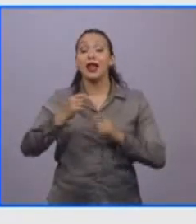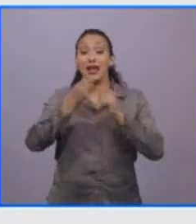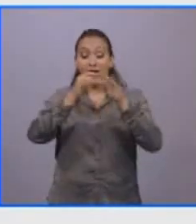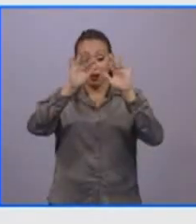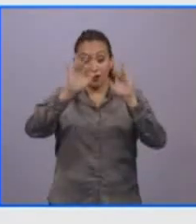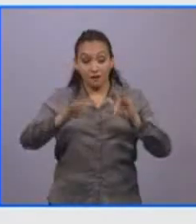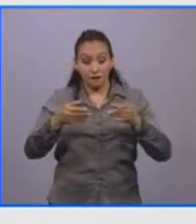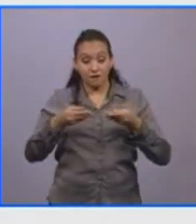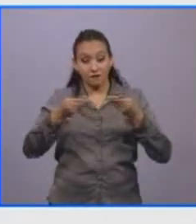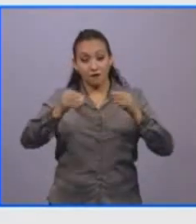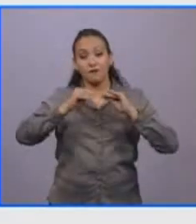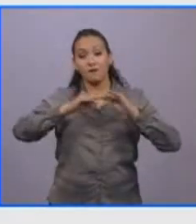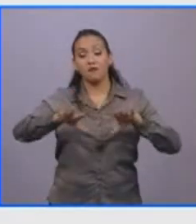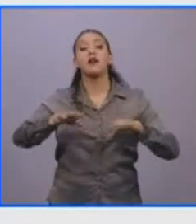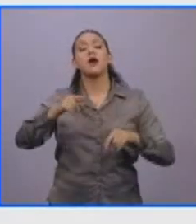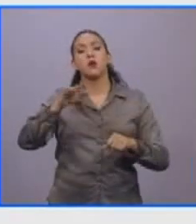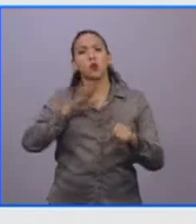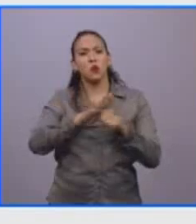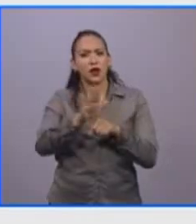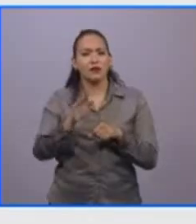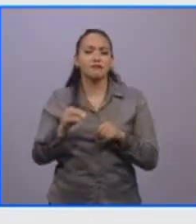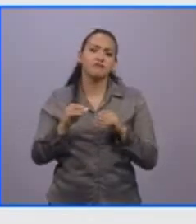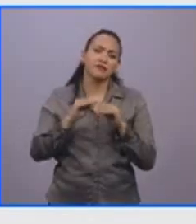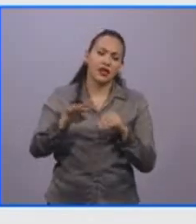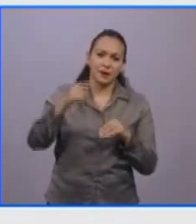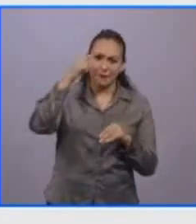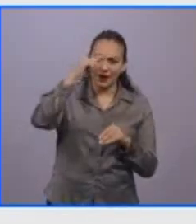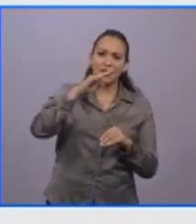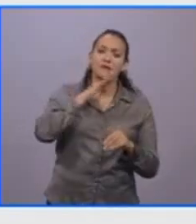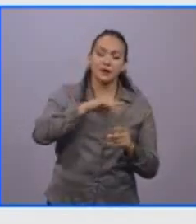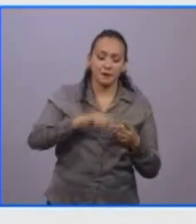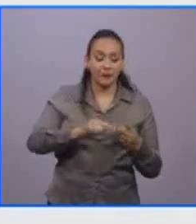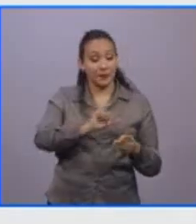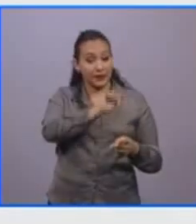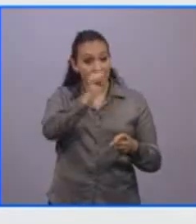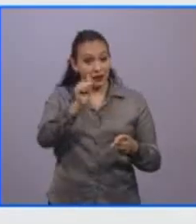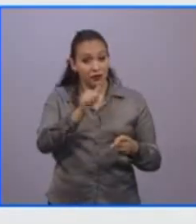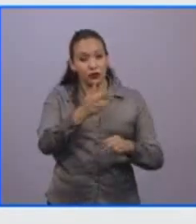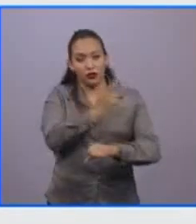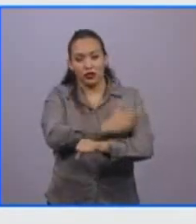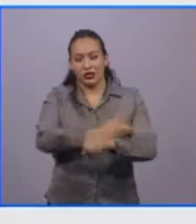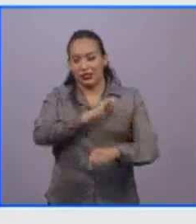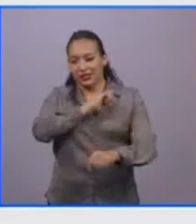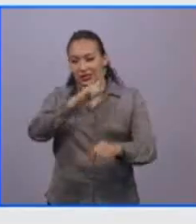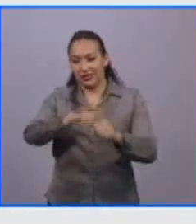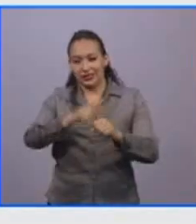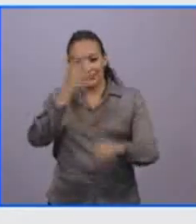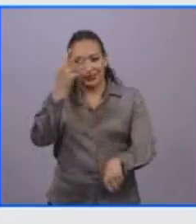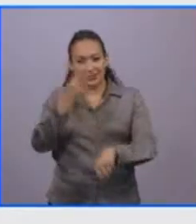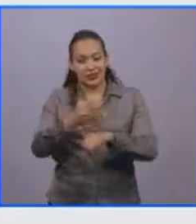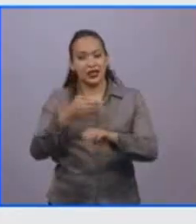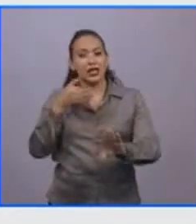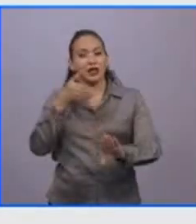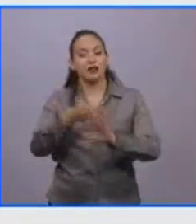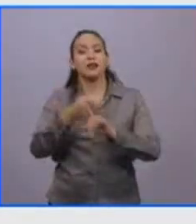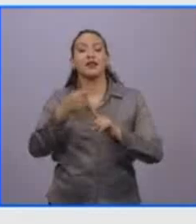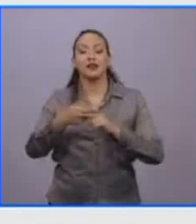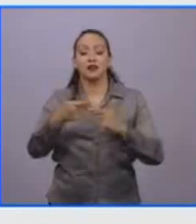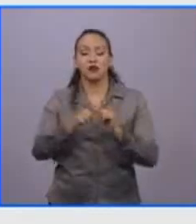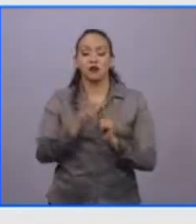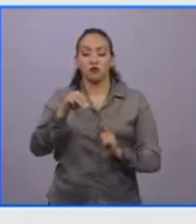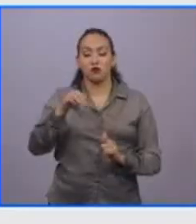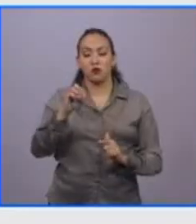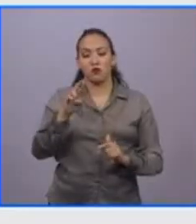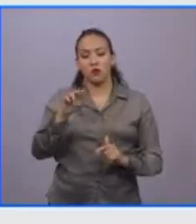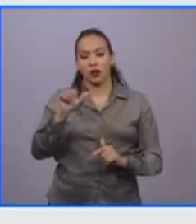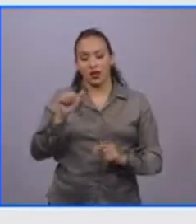de precampaña fuera de los mecanismos establecidos. También declaró fundado un procedimiento especial sancionador en contra de Morena y el